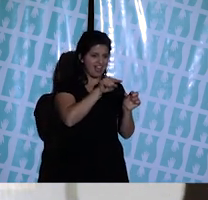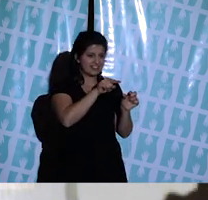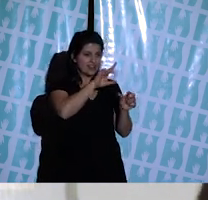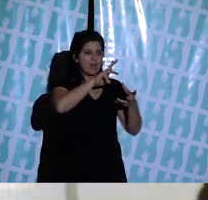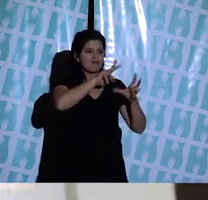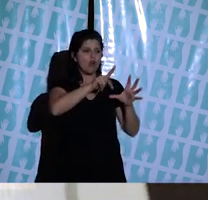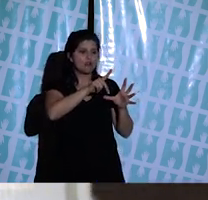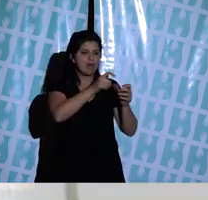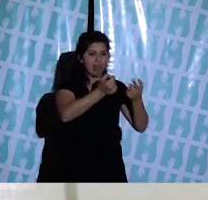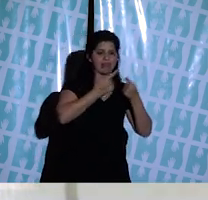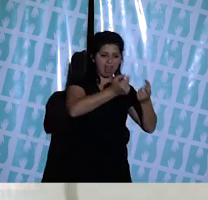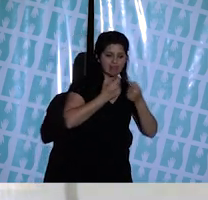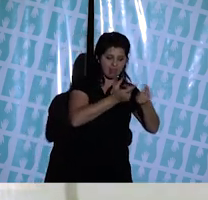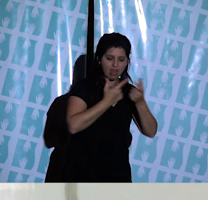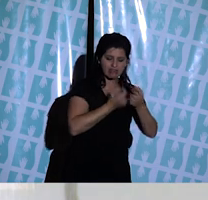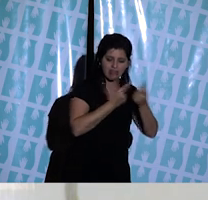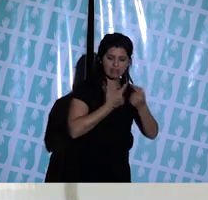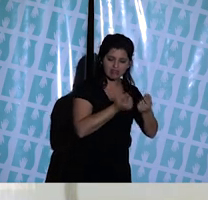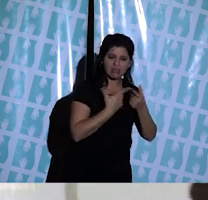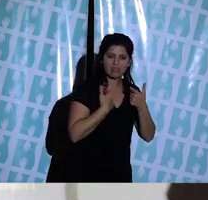compensar esto, o sea, mucho, ¿no?